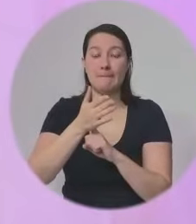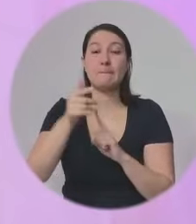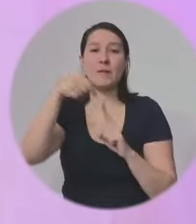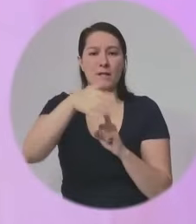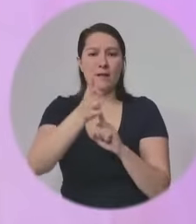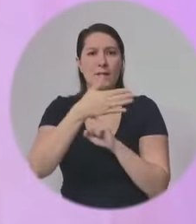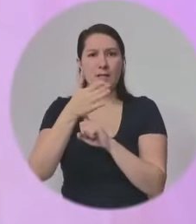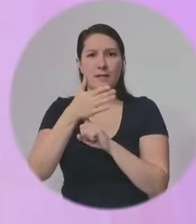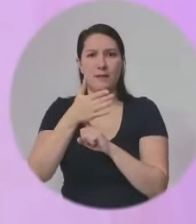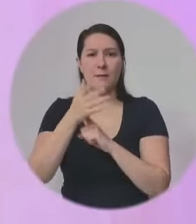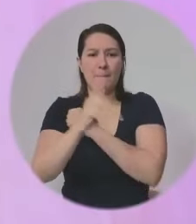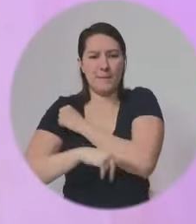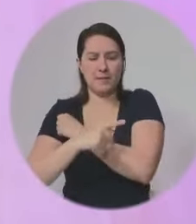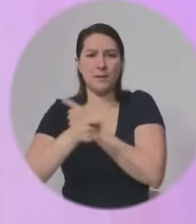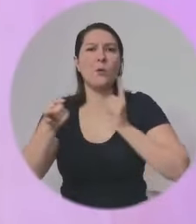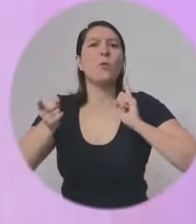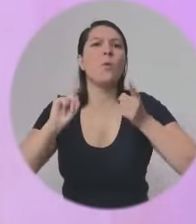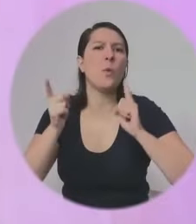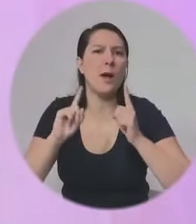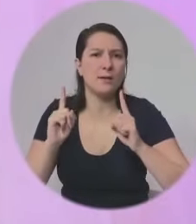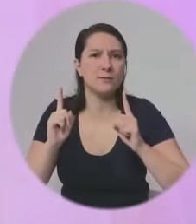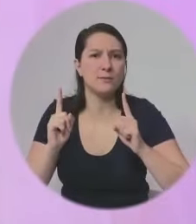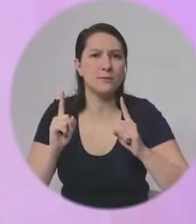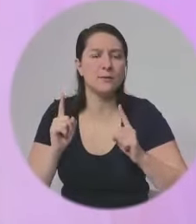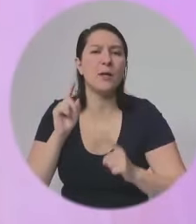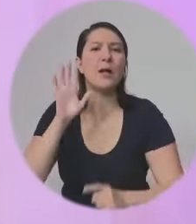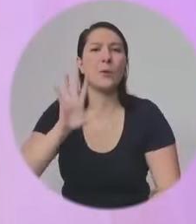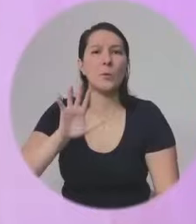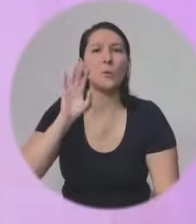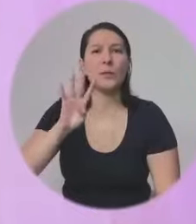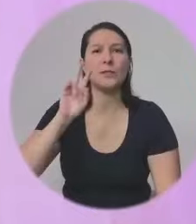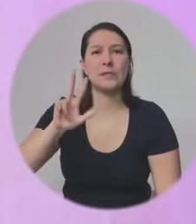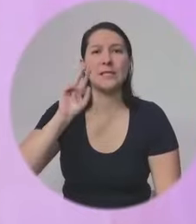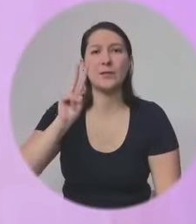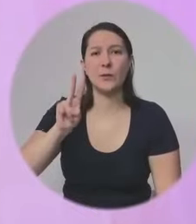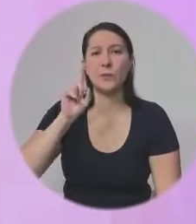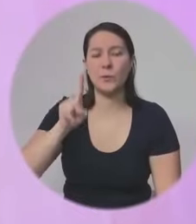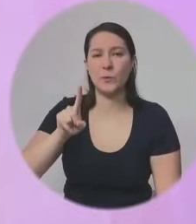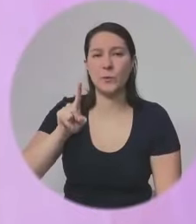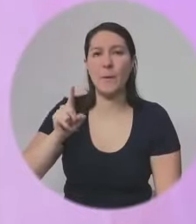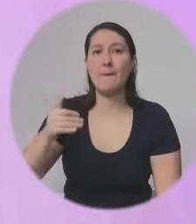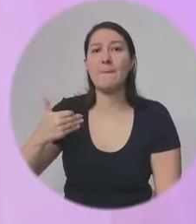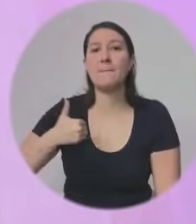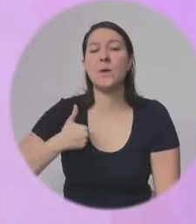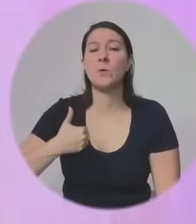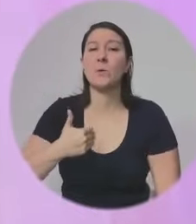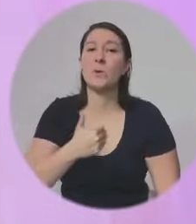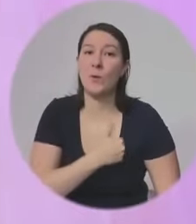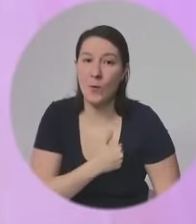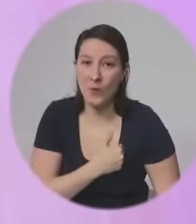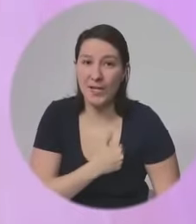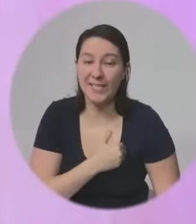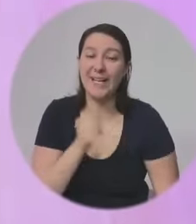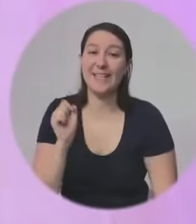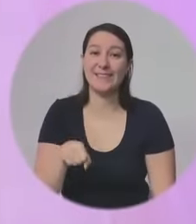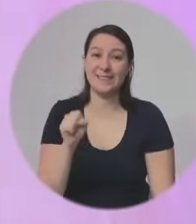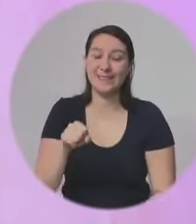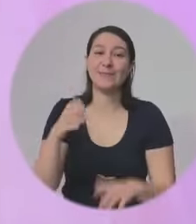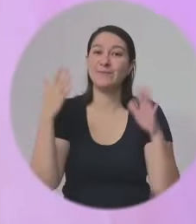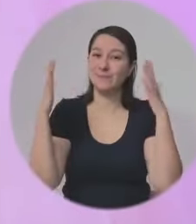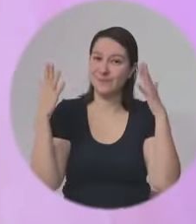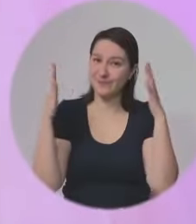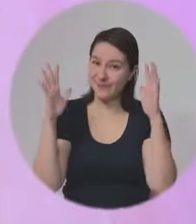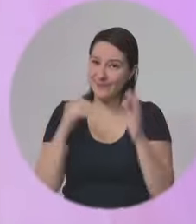4 3 dos 1 Polonia muy bien